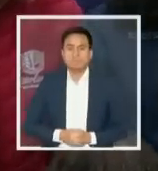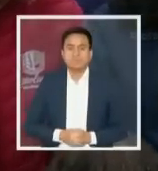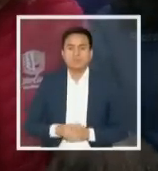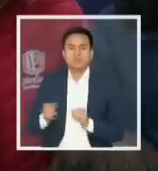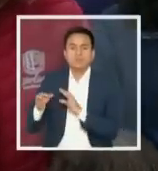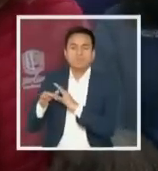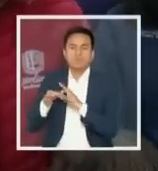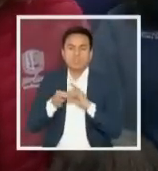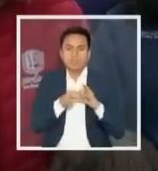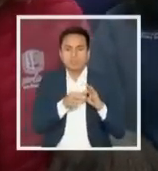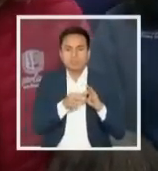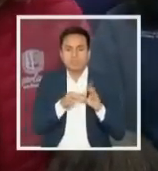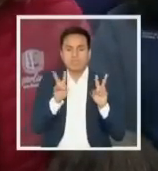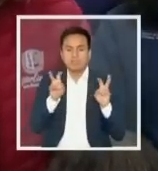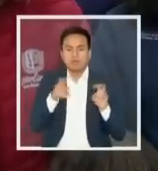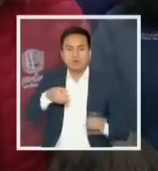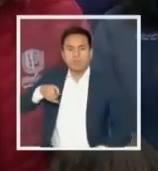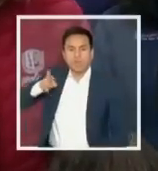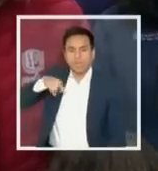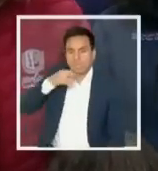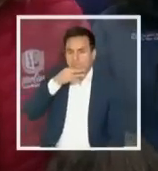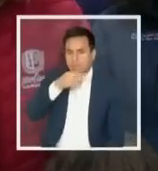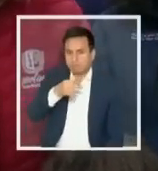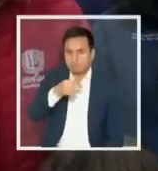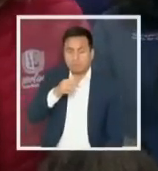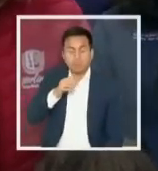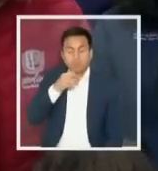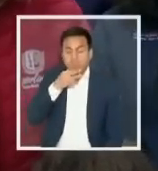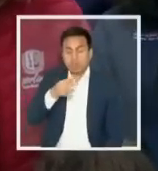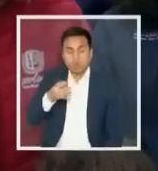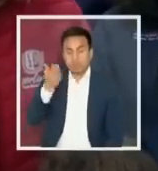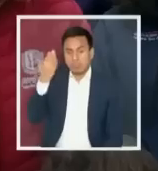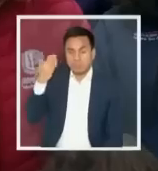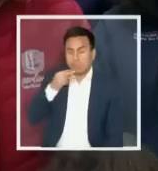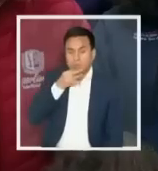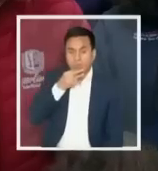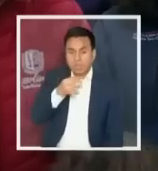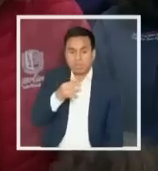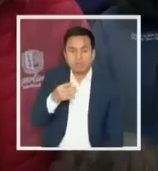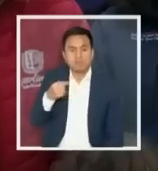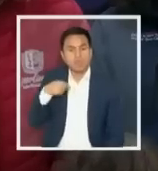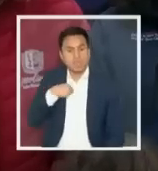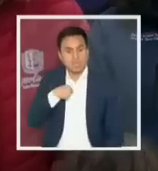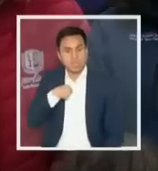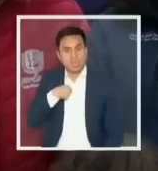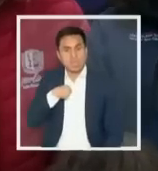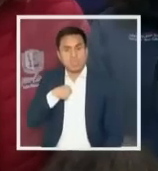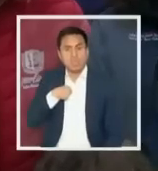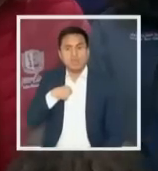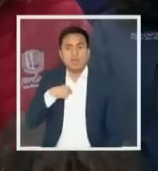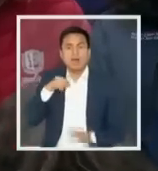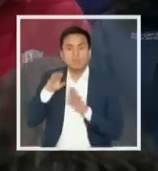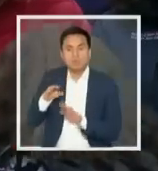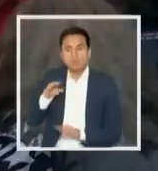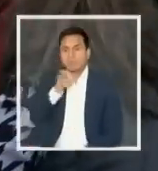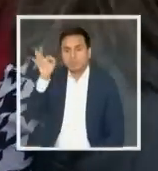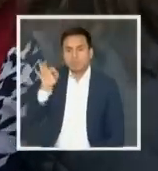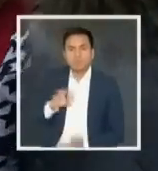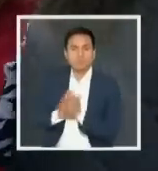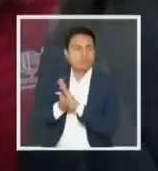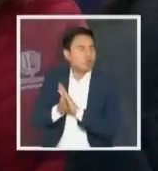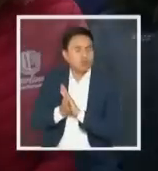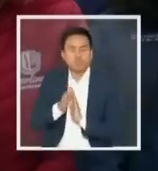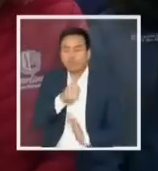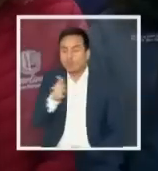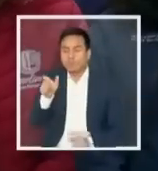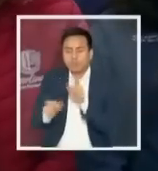Por lo tanto, en esto lo reitero, lo que he señalado desde un principio. Yo acá no pongo las manos al fuego por nadie. Todo el